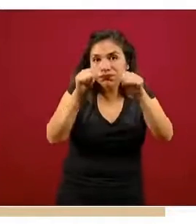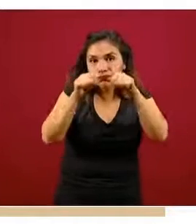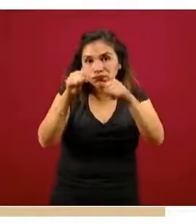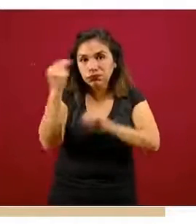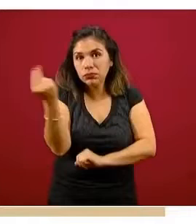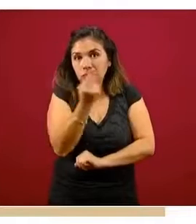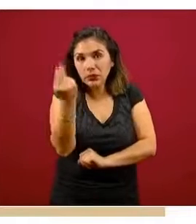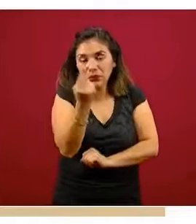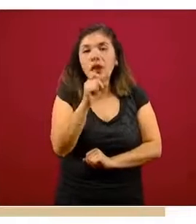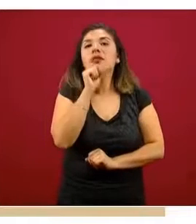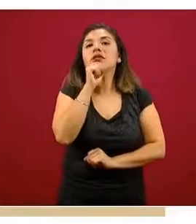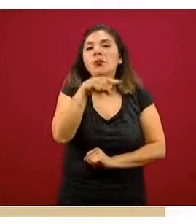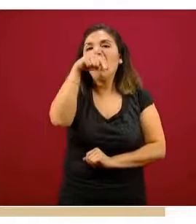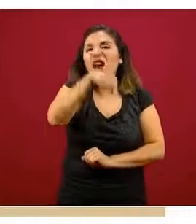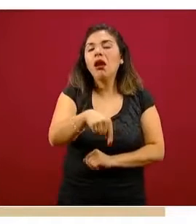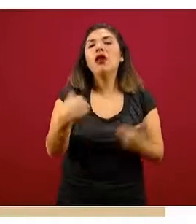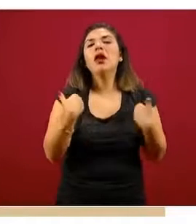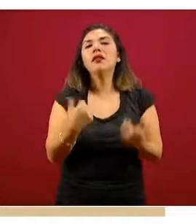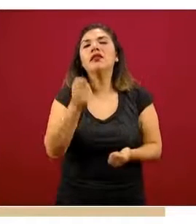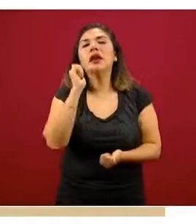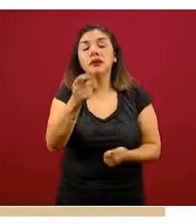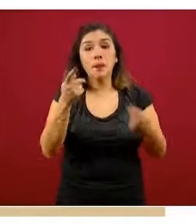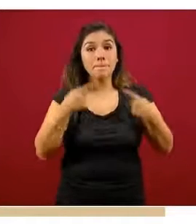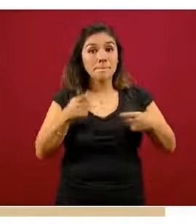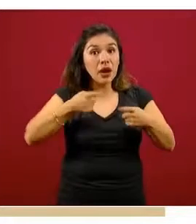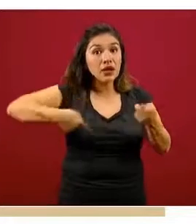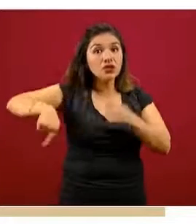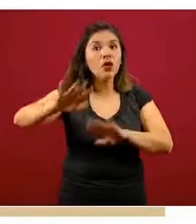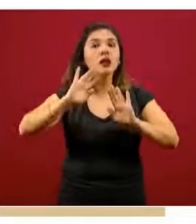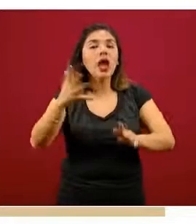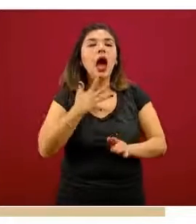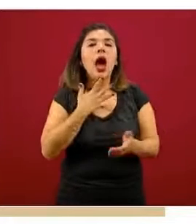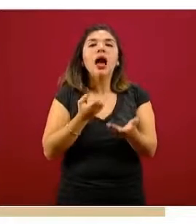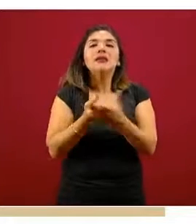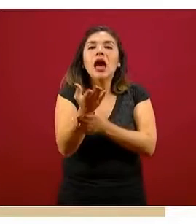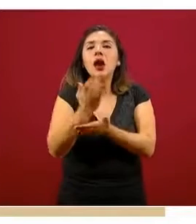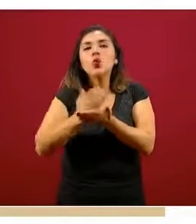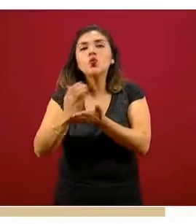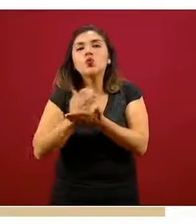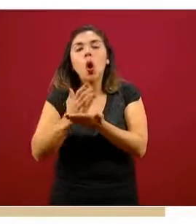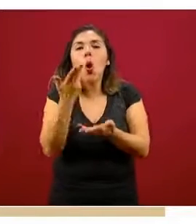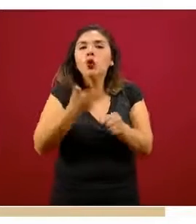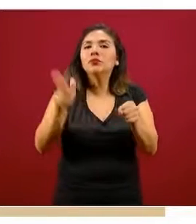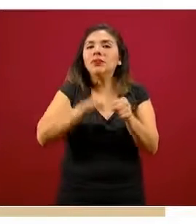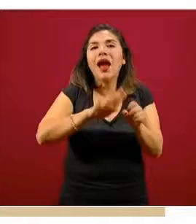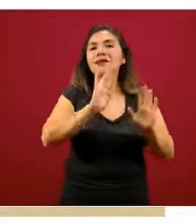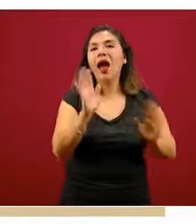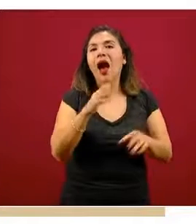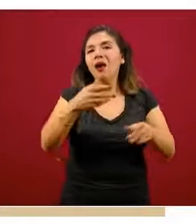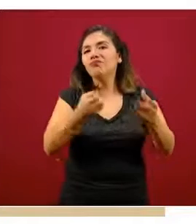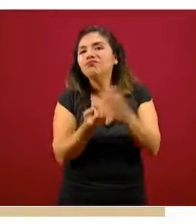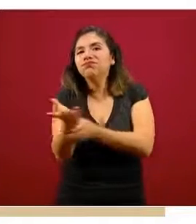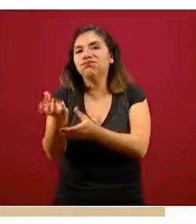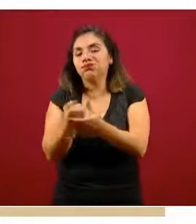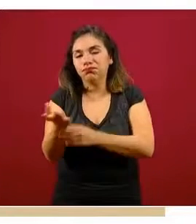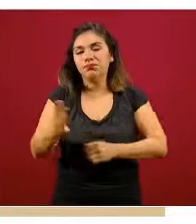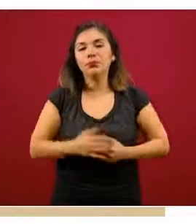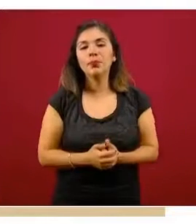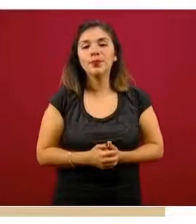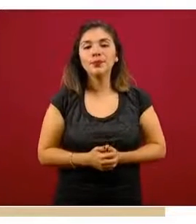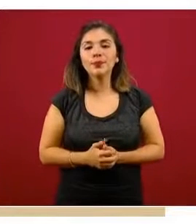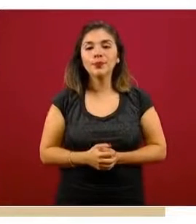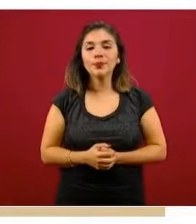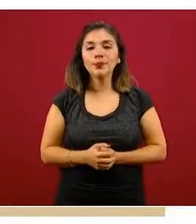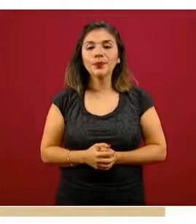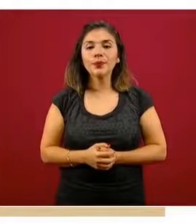paciente, sino también representa que las personas están egresando de los hospitales. Si vemos la siguiente